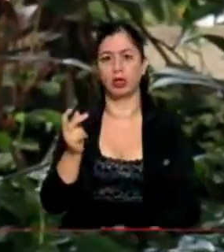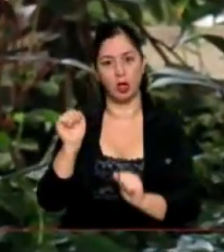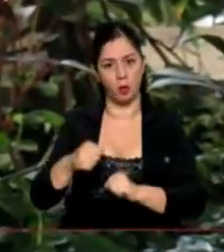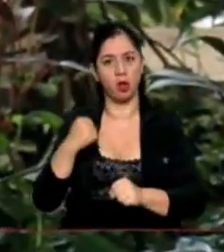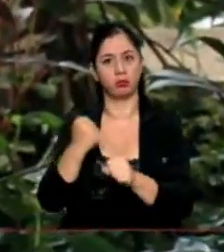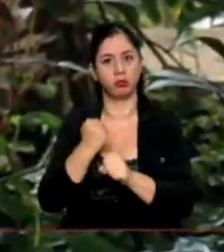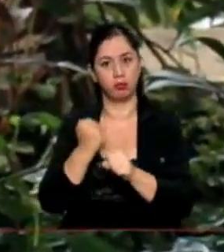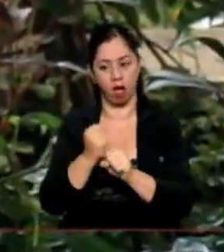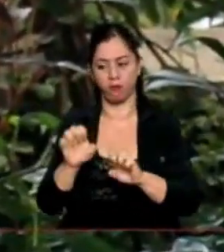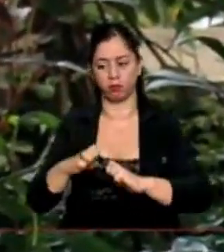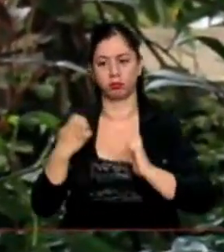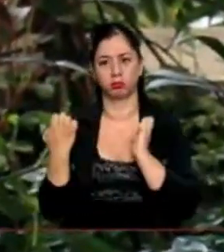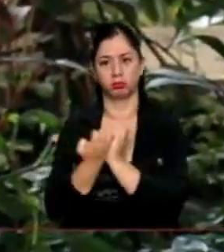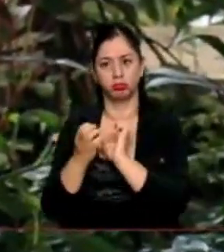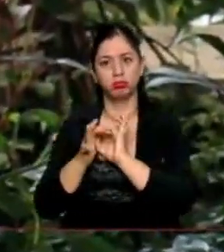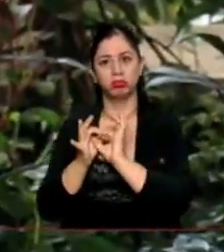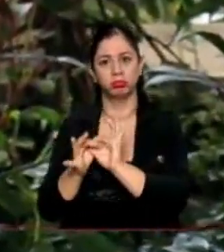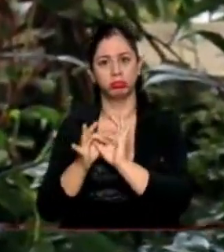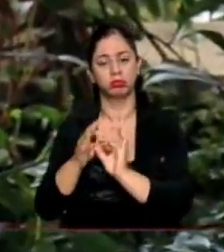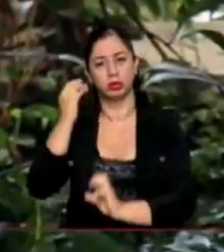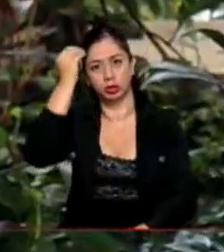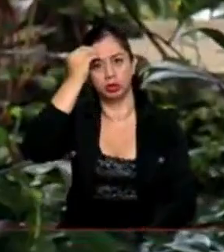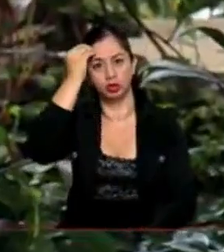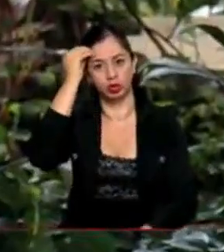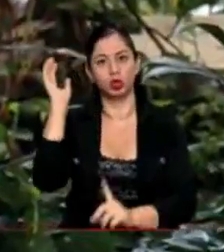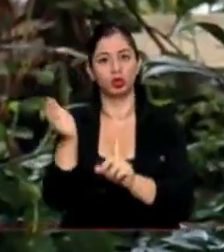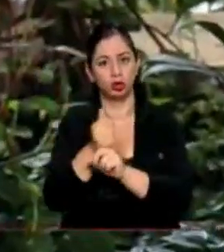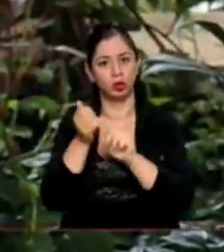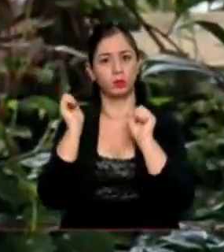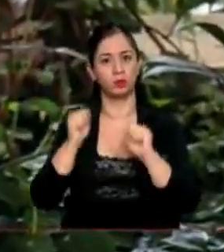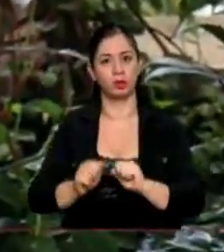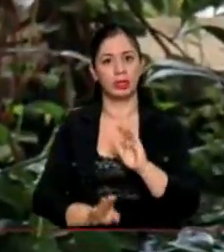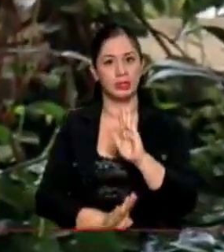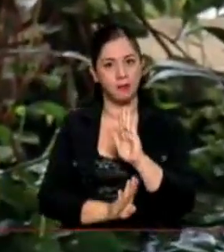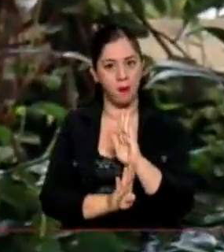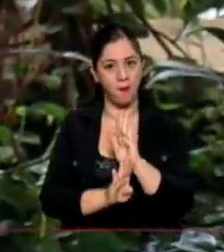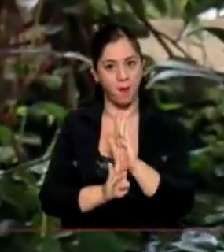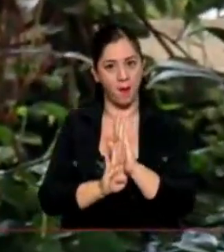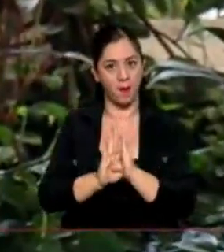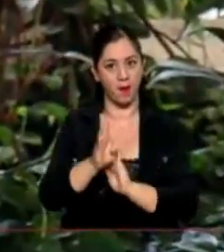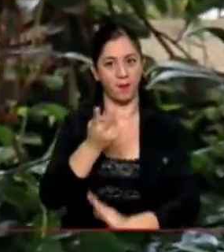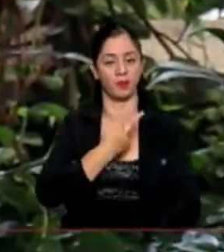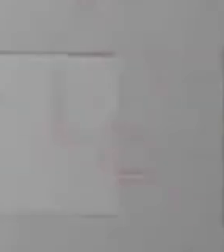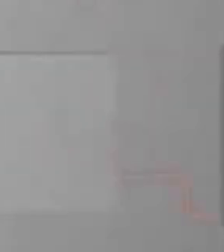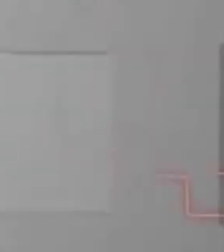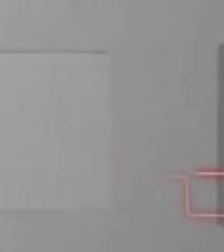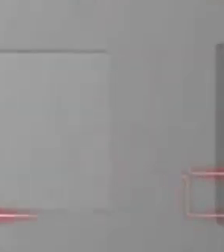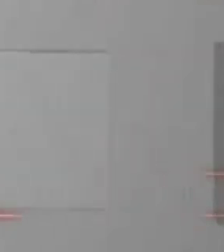posible trabajar en equipo, de que es posible soñar y que es posible seguir creciendo por nuestro Valle del Cauca.